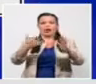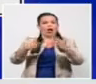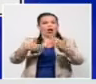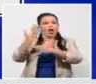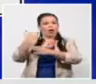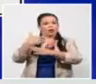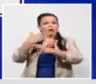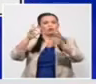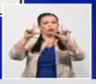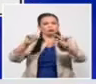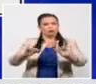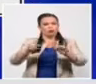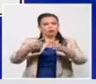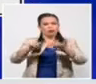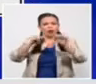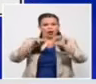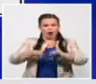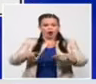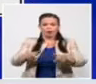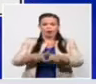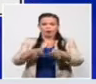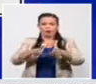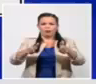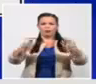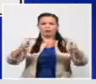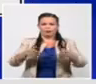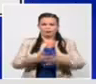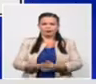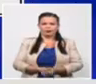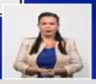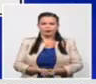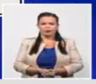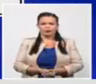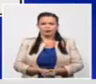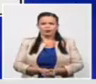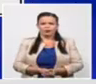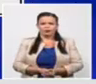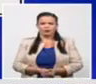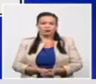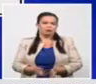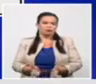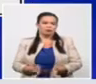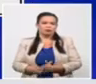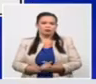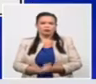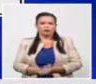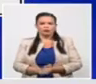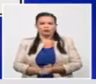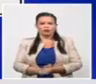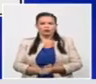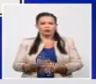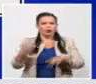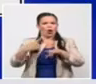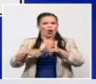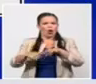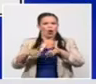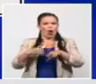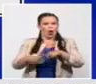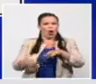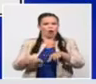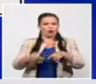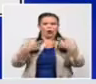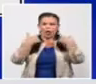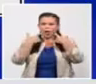pues ahí se ha ido incrementando. Ya los demás, bueno, pues no son los más significativos. Estos